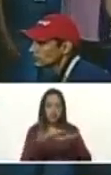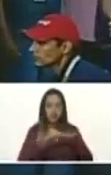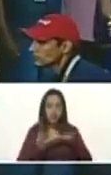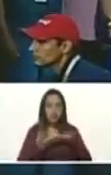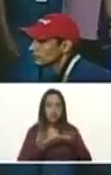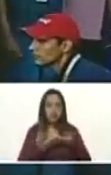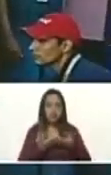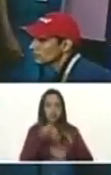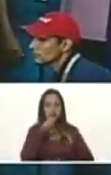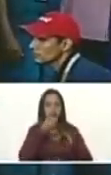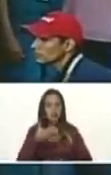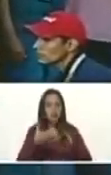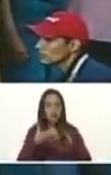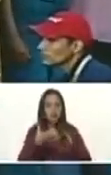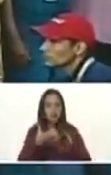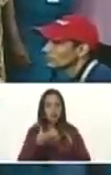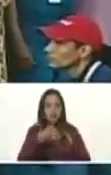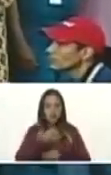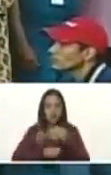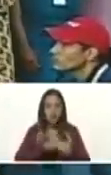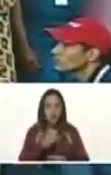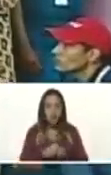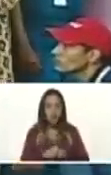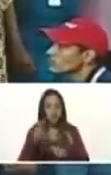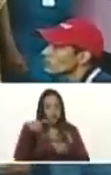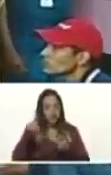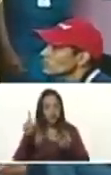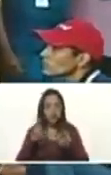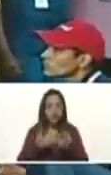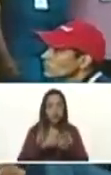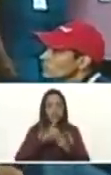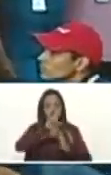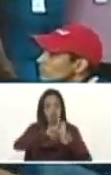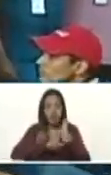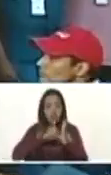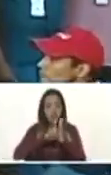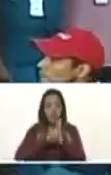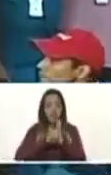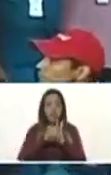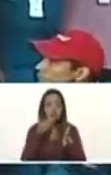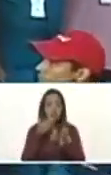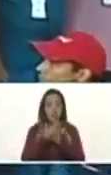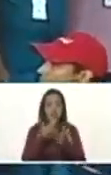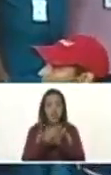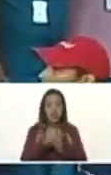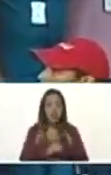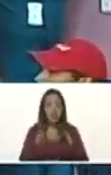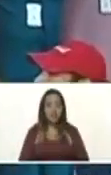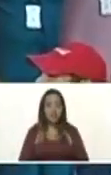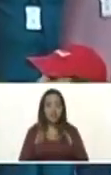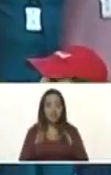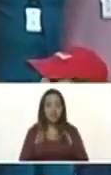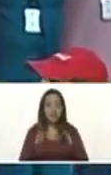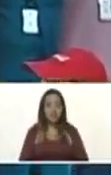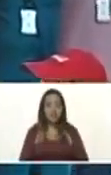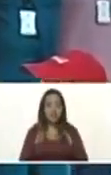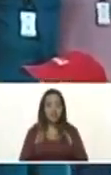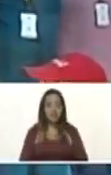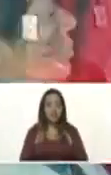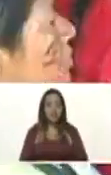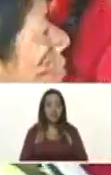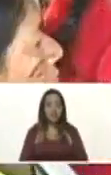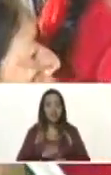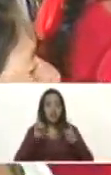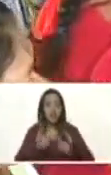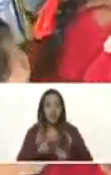Regalos hermosos que me han traído de Kenia y de Sri Lanka. Los agradezco. Y ahora también